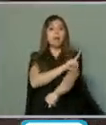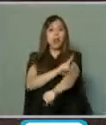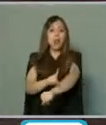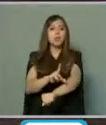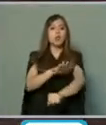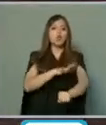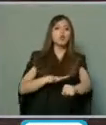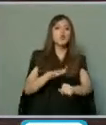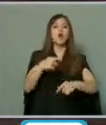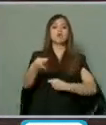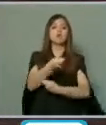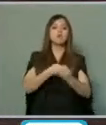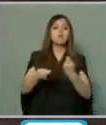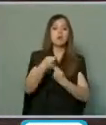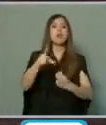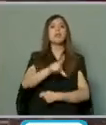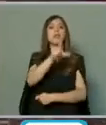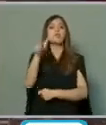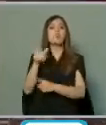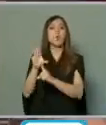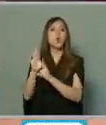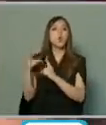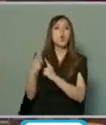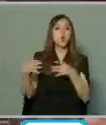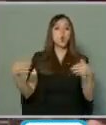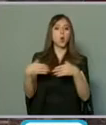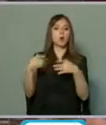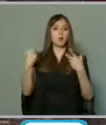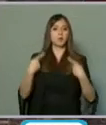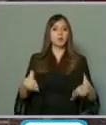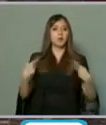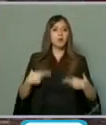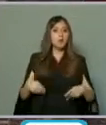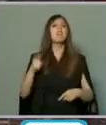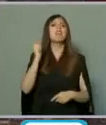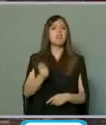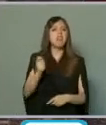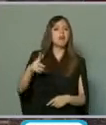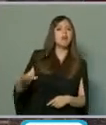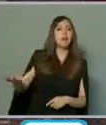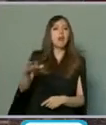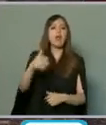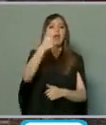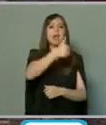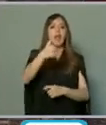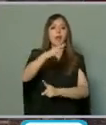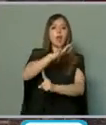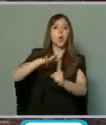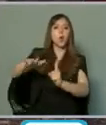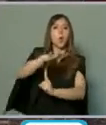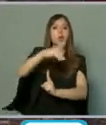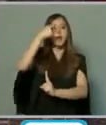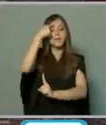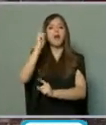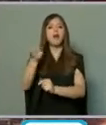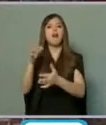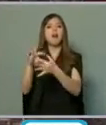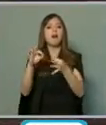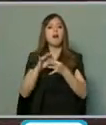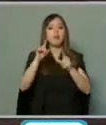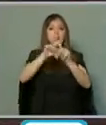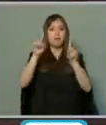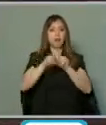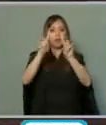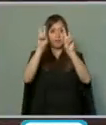alguna mejoría, y un tema de comités ciudadanos, que son organizaciones de ciudadanos en las colonias para avanzar ciertos temas.